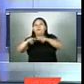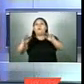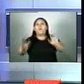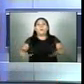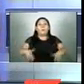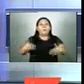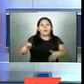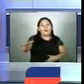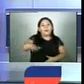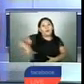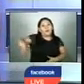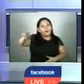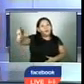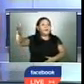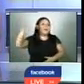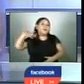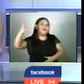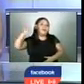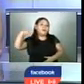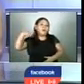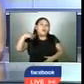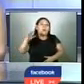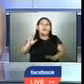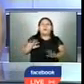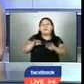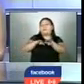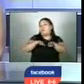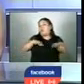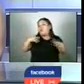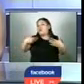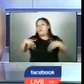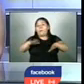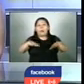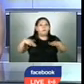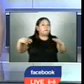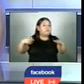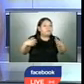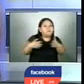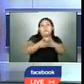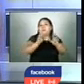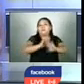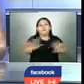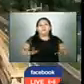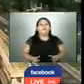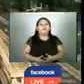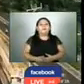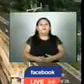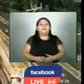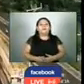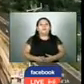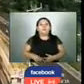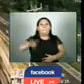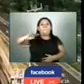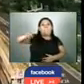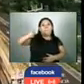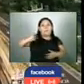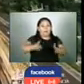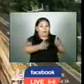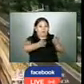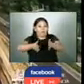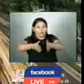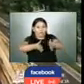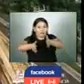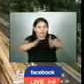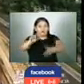vehicular al municipio de San Miguel y disminuir el número de accidentes de tránsito. La primera fase del periférico